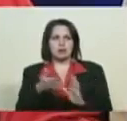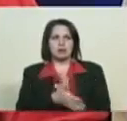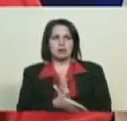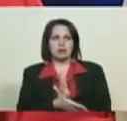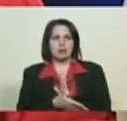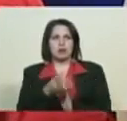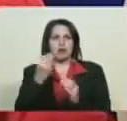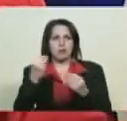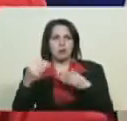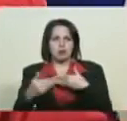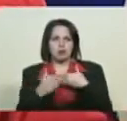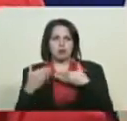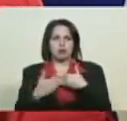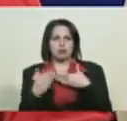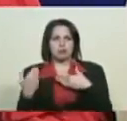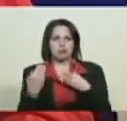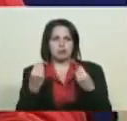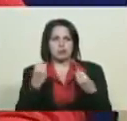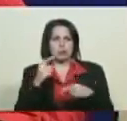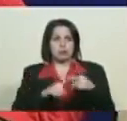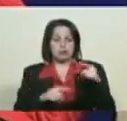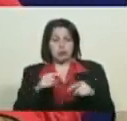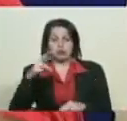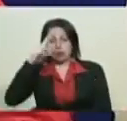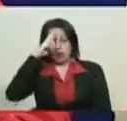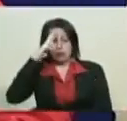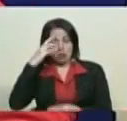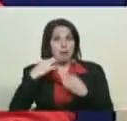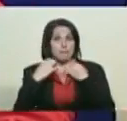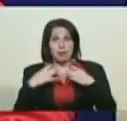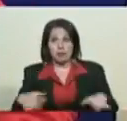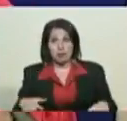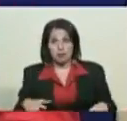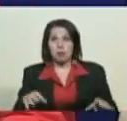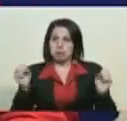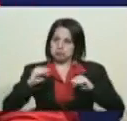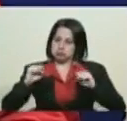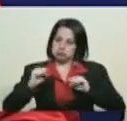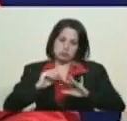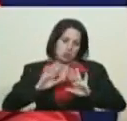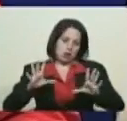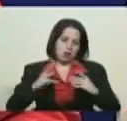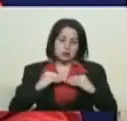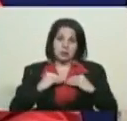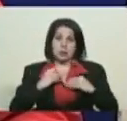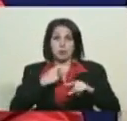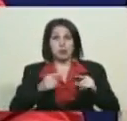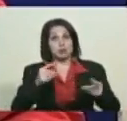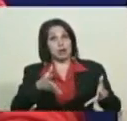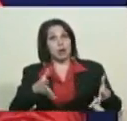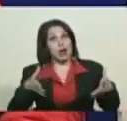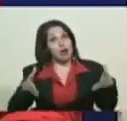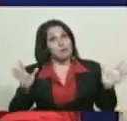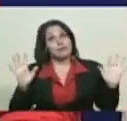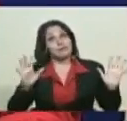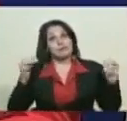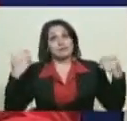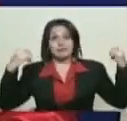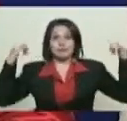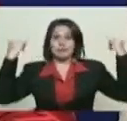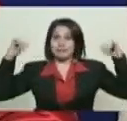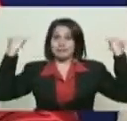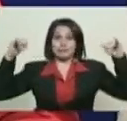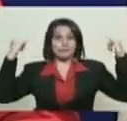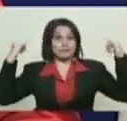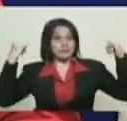lo hemos atacado. Nosotros hemos reconocido cuando hemos perdido. Pero cuando ganamos, ganamos. Y hoy nosotros podemos